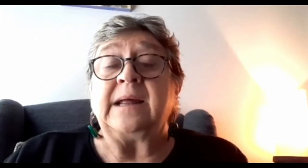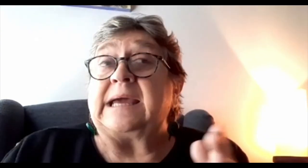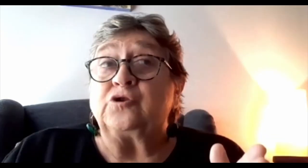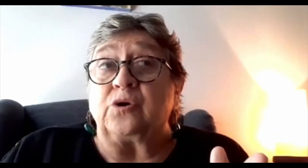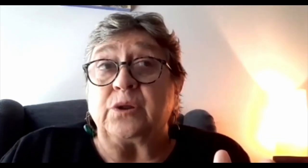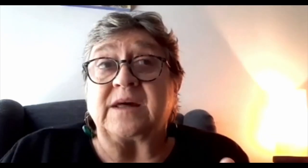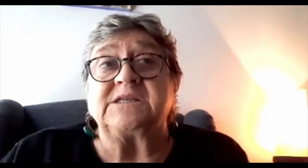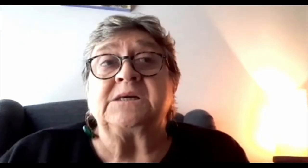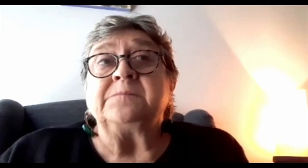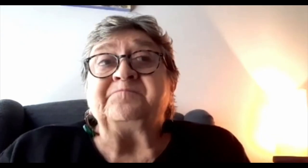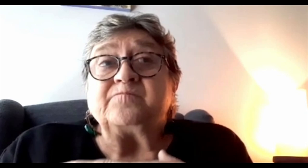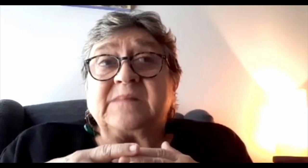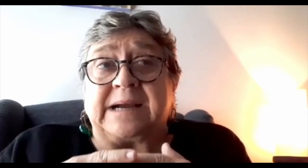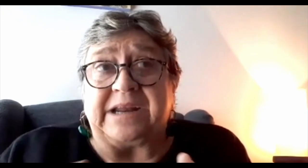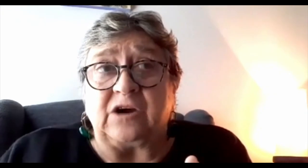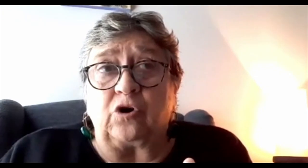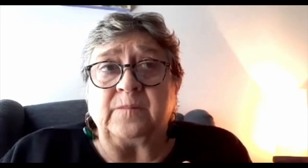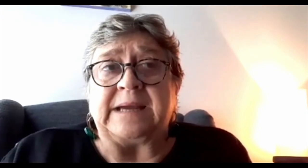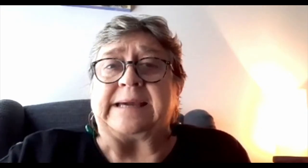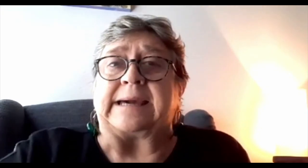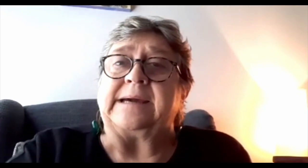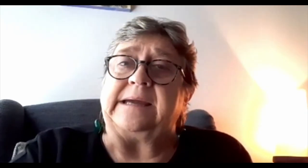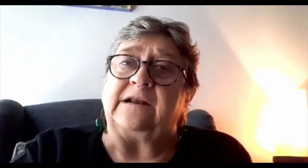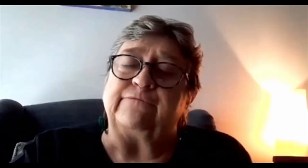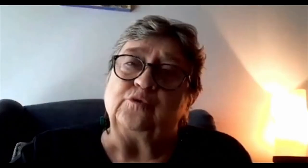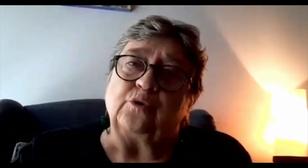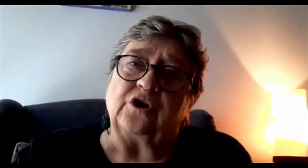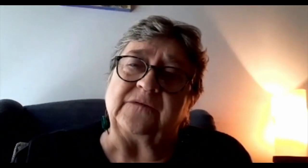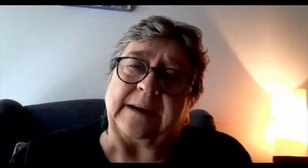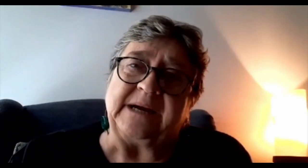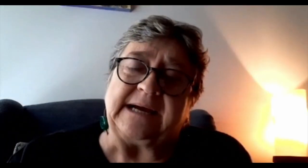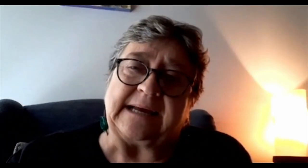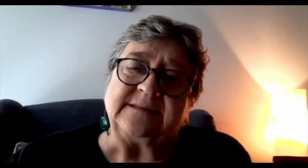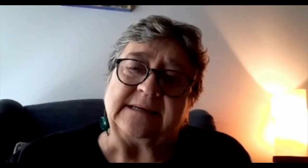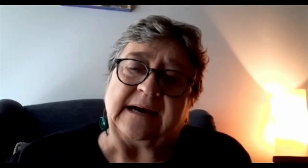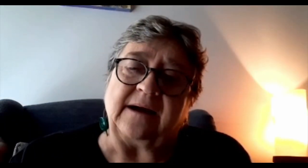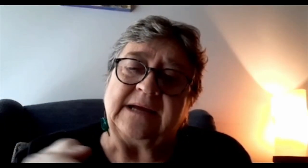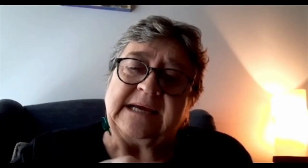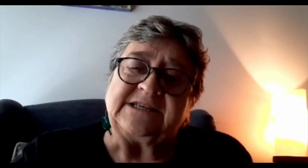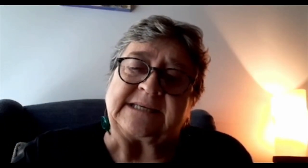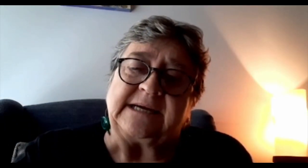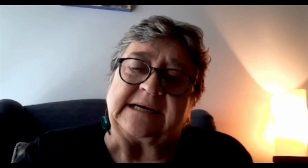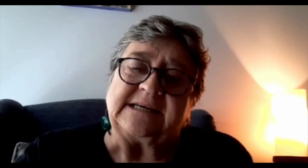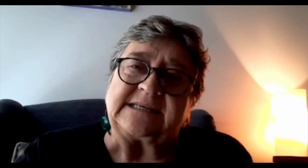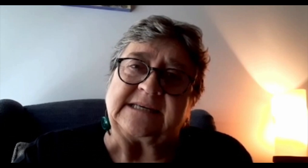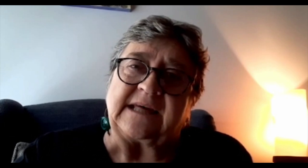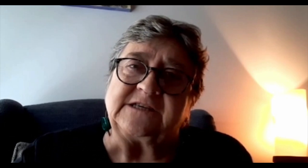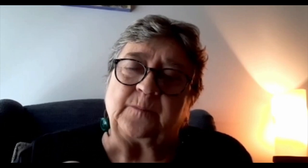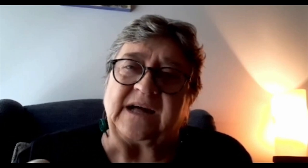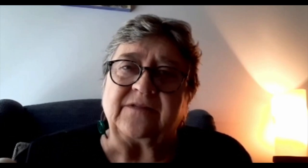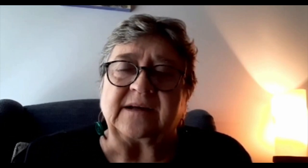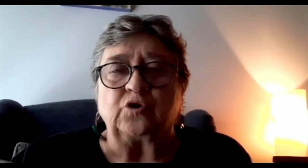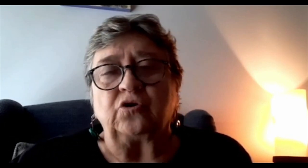Colombia. Entonces, creo que el futuro de América Latina sí que se